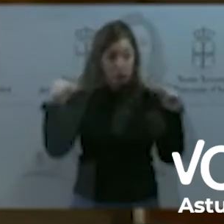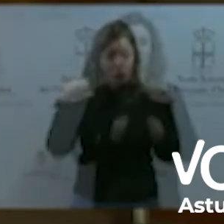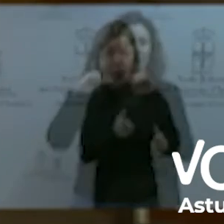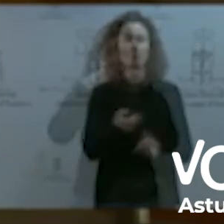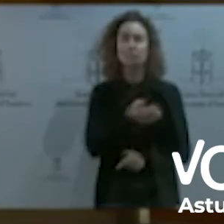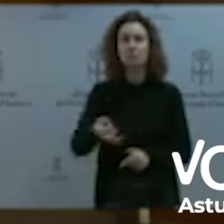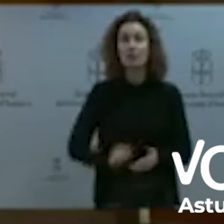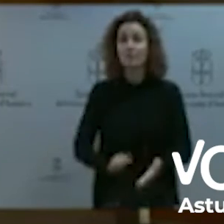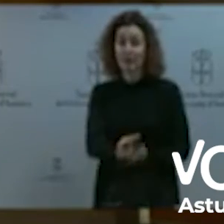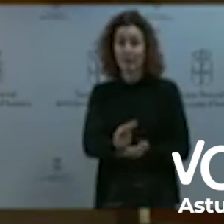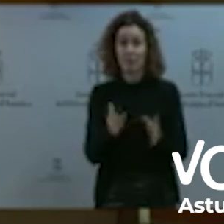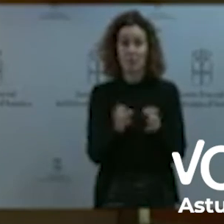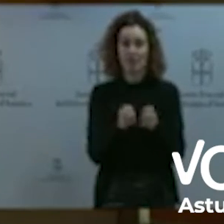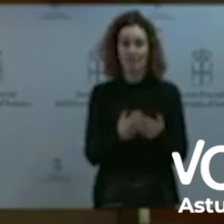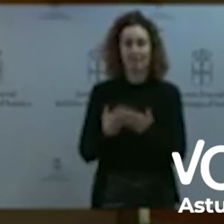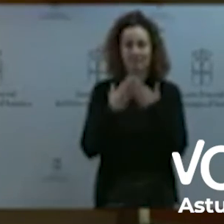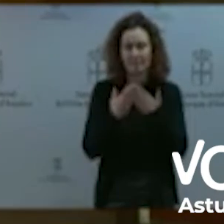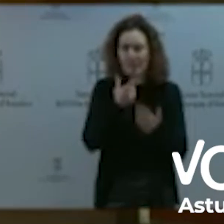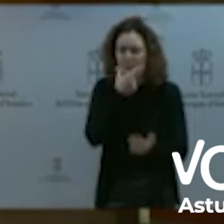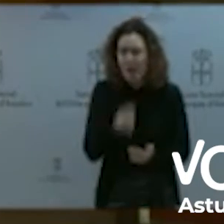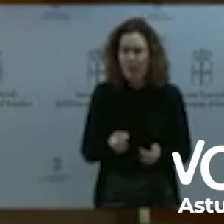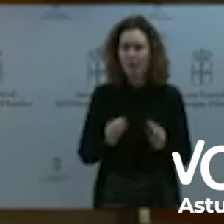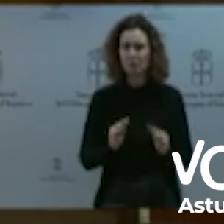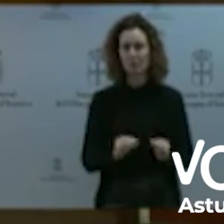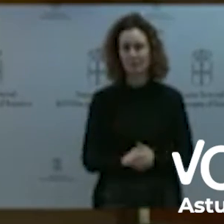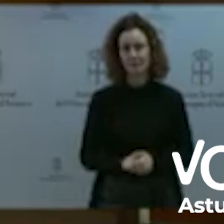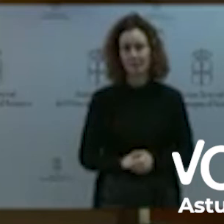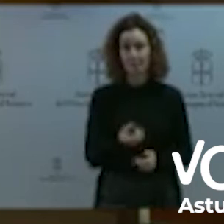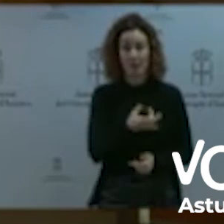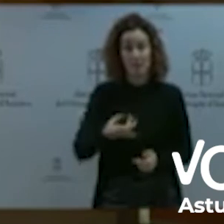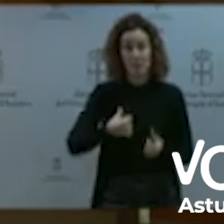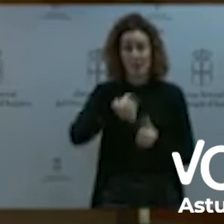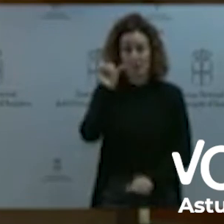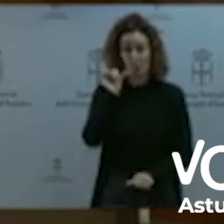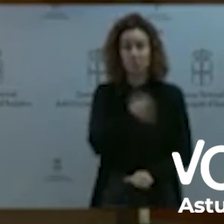Europa. Están en deuda con Gijón y están en deuda con Asturias. Por eso esperamos que,